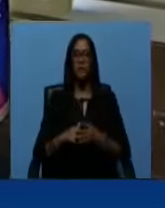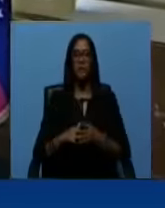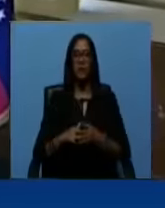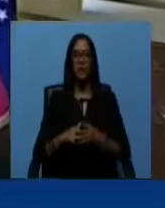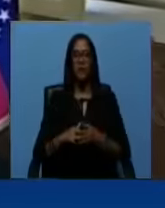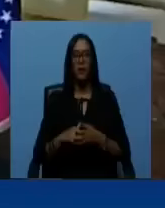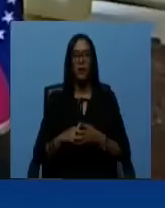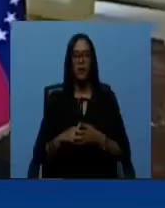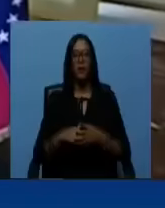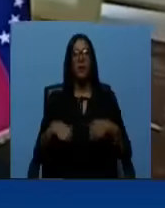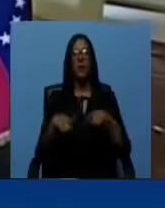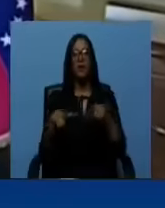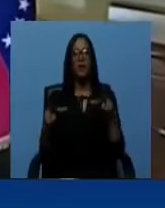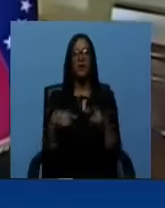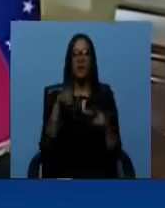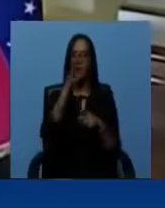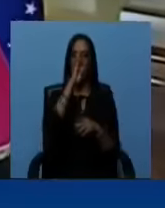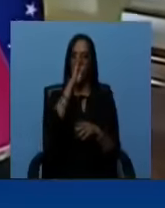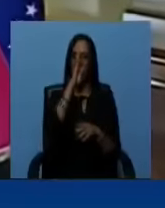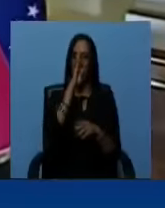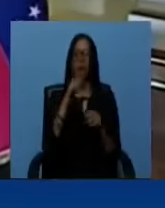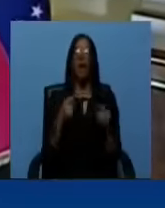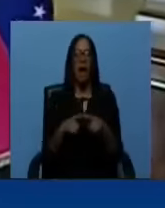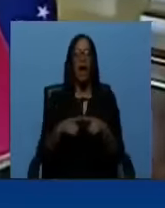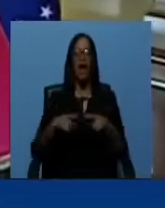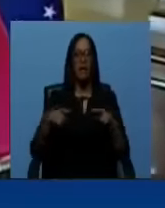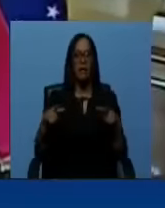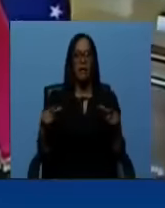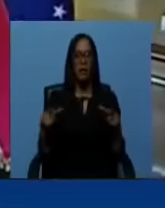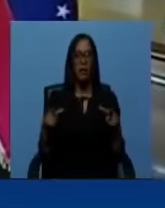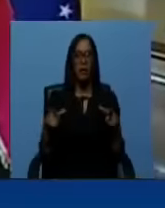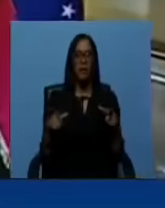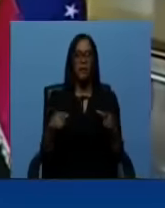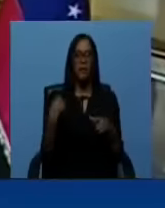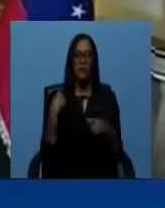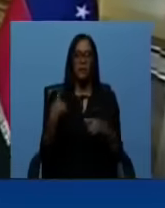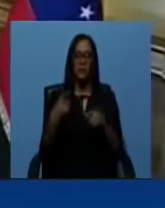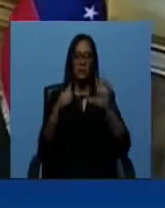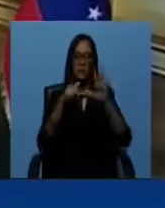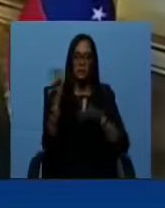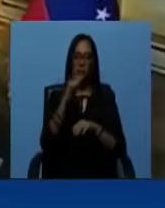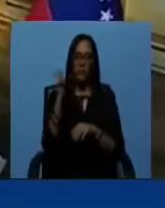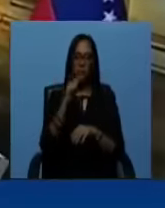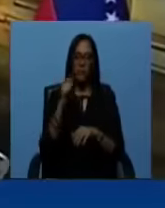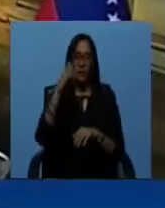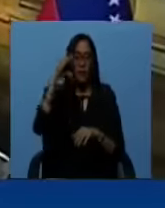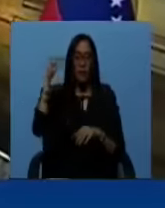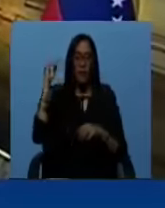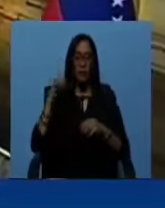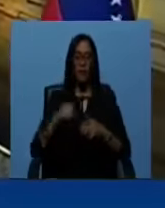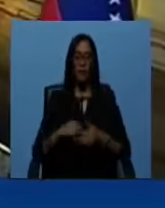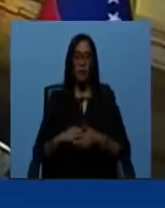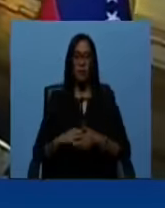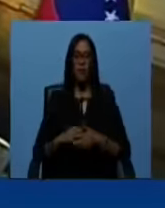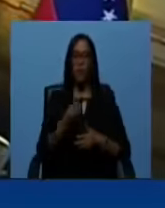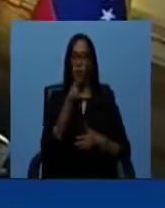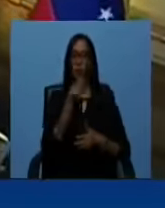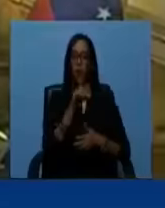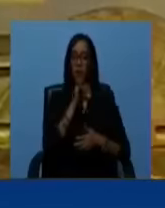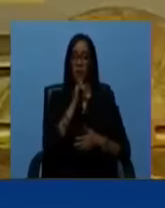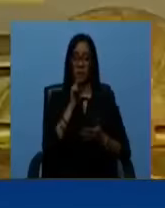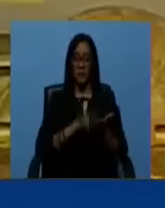El sector bancario ha crecido en el primer semestre, Delcy. Un buen dato,